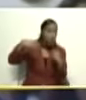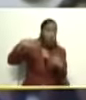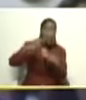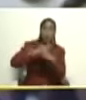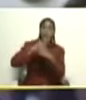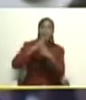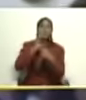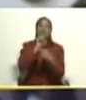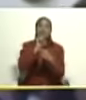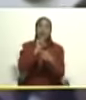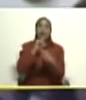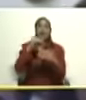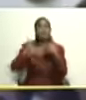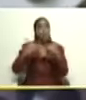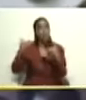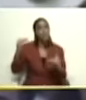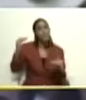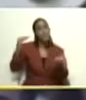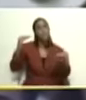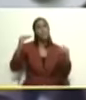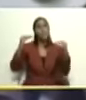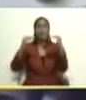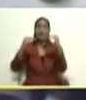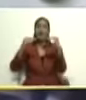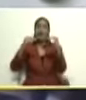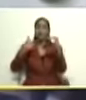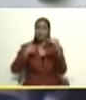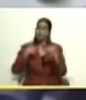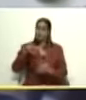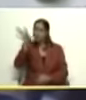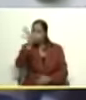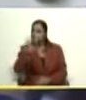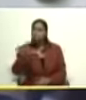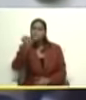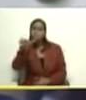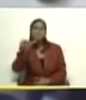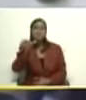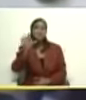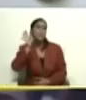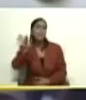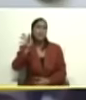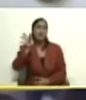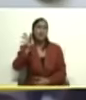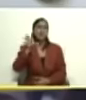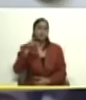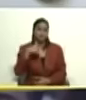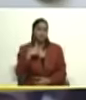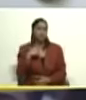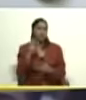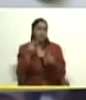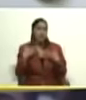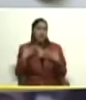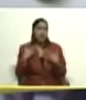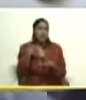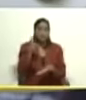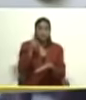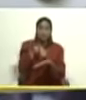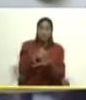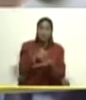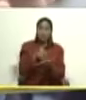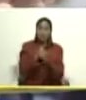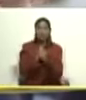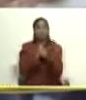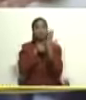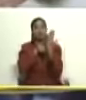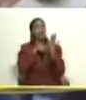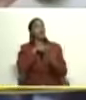de un continente que se está extraviando y me da mucha alegría venir aquí y encontrar con que Venezuela, pese a todas